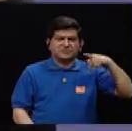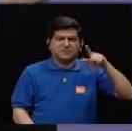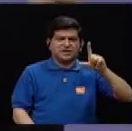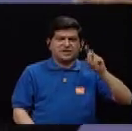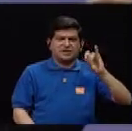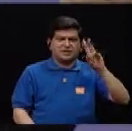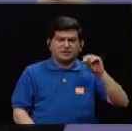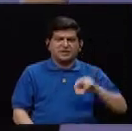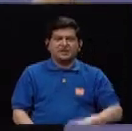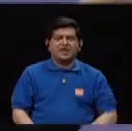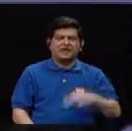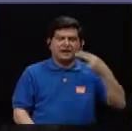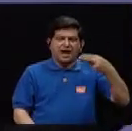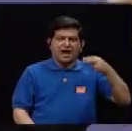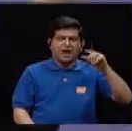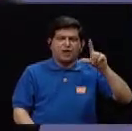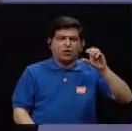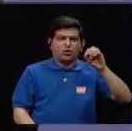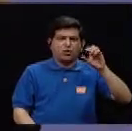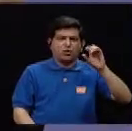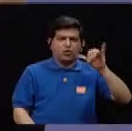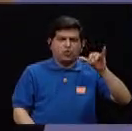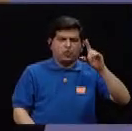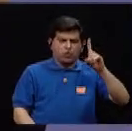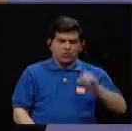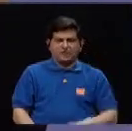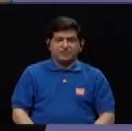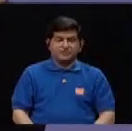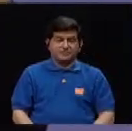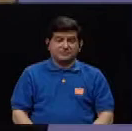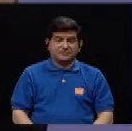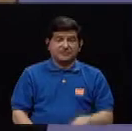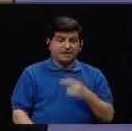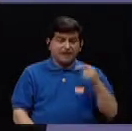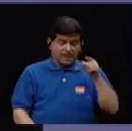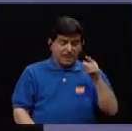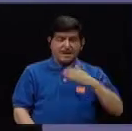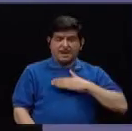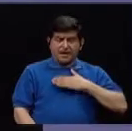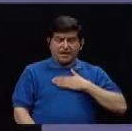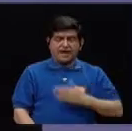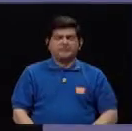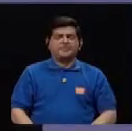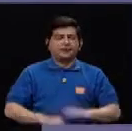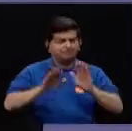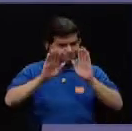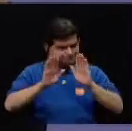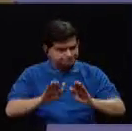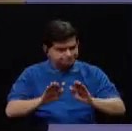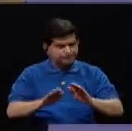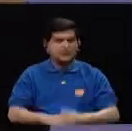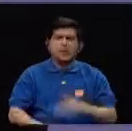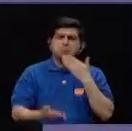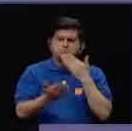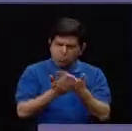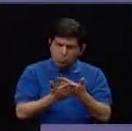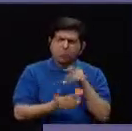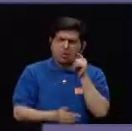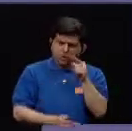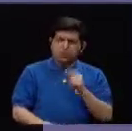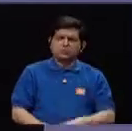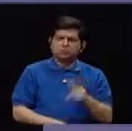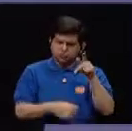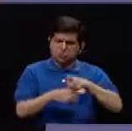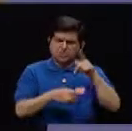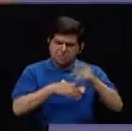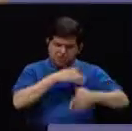a Harold Lloyd, los clásicos del cine, todo. Entonces, él me aterrizaba mucho en decir que era bueno que yo